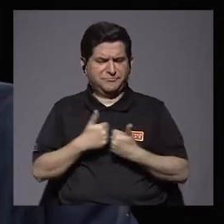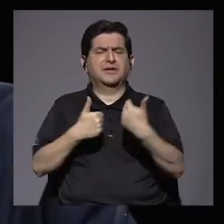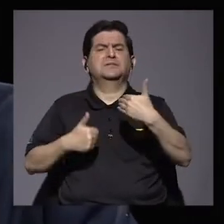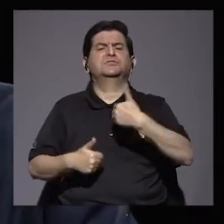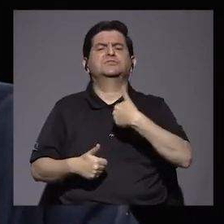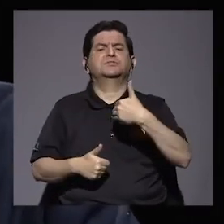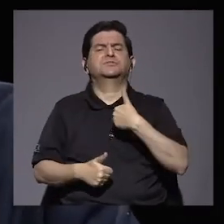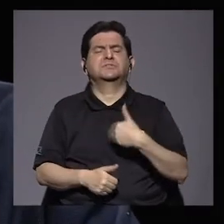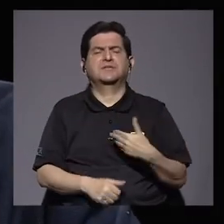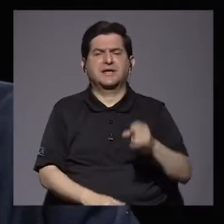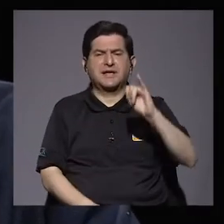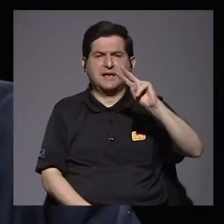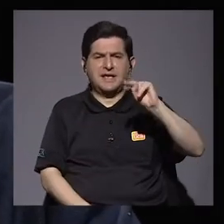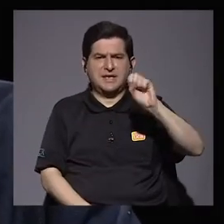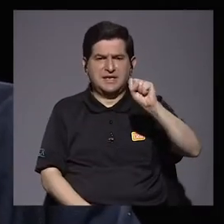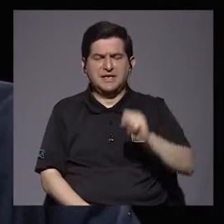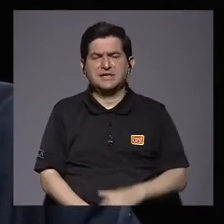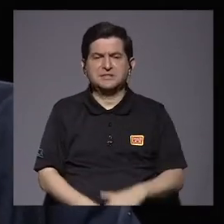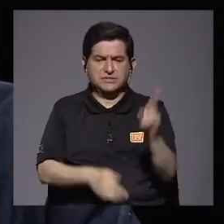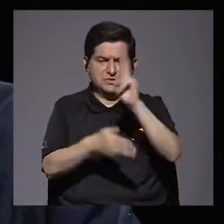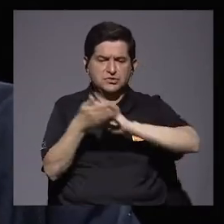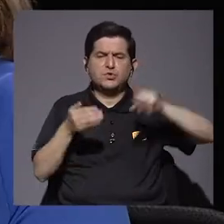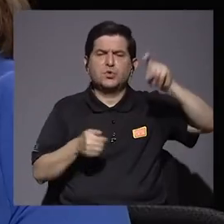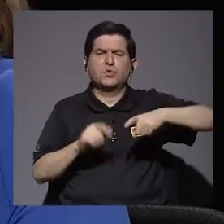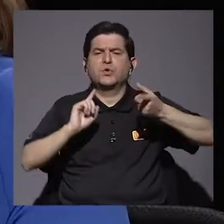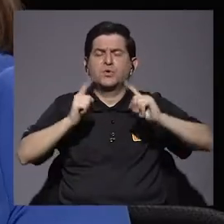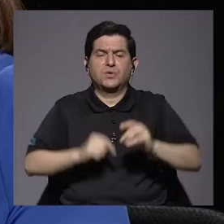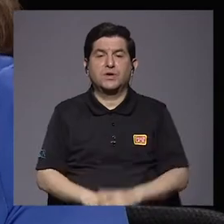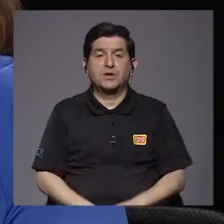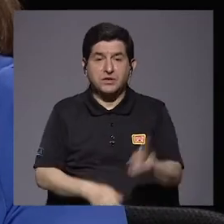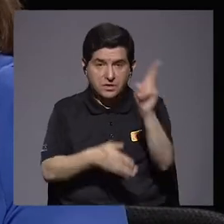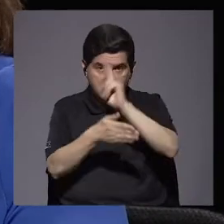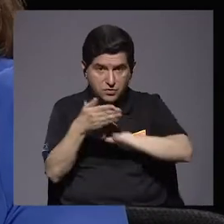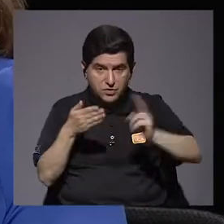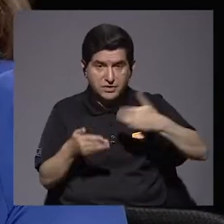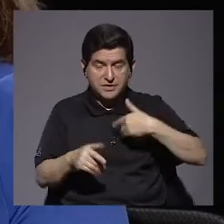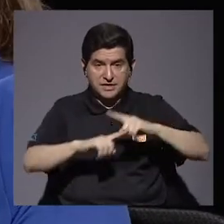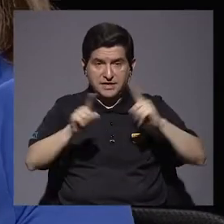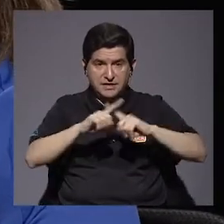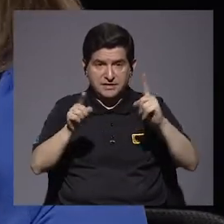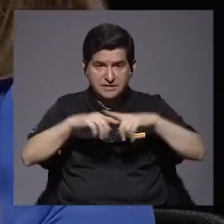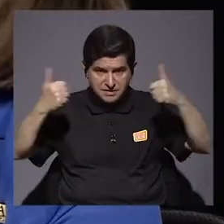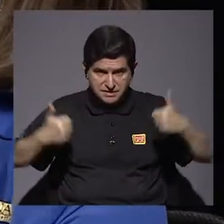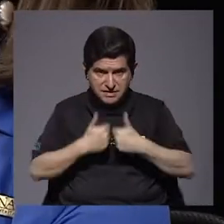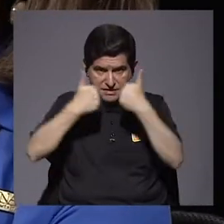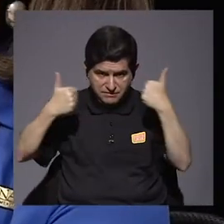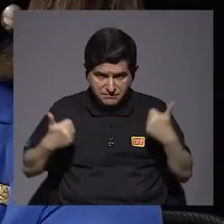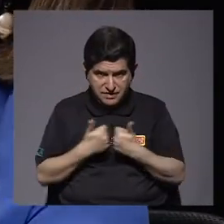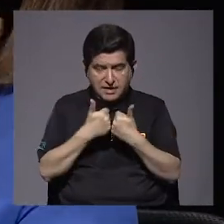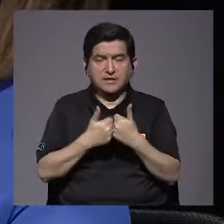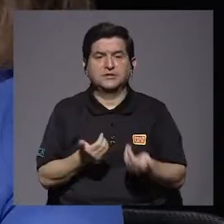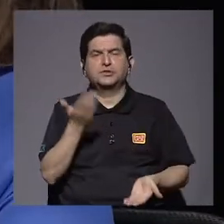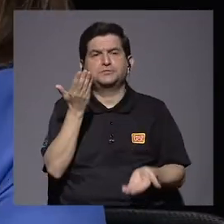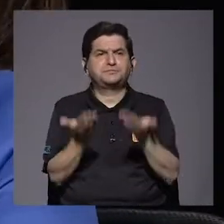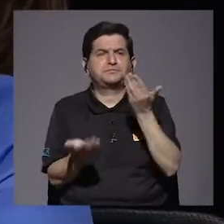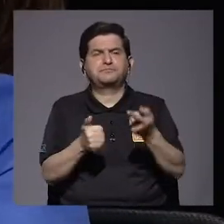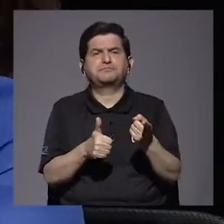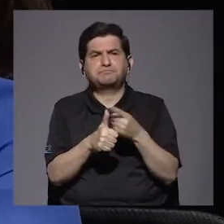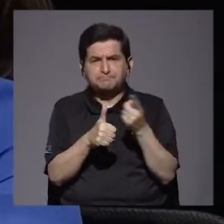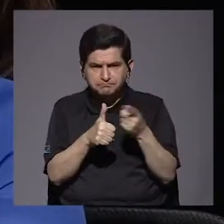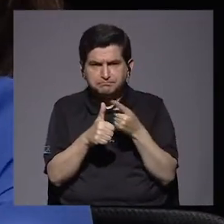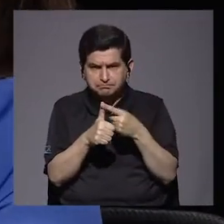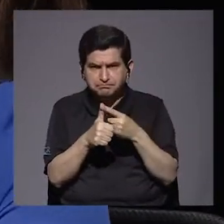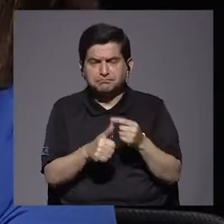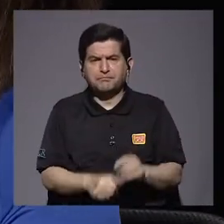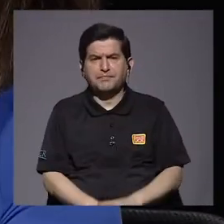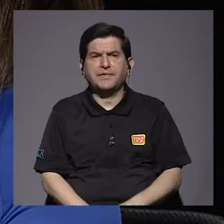tiene doña Inés, la universidad necesaria? Sí, bueno, la universidad tiene varios desafíos, quizás tomándome del